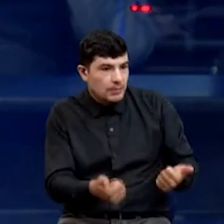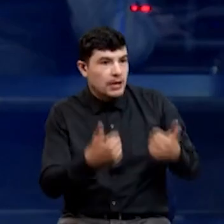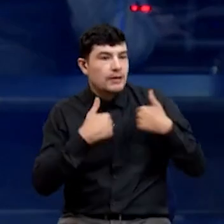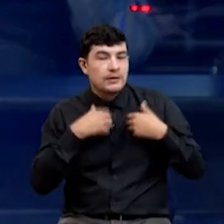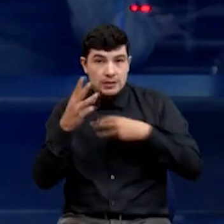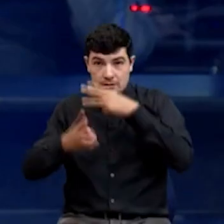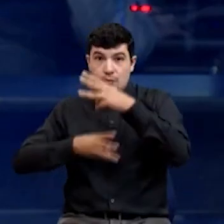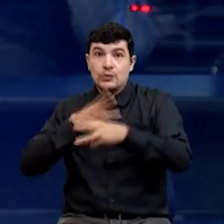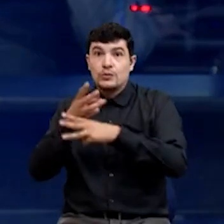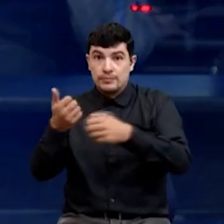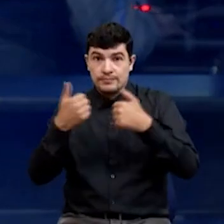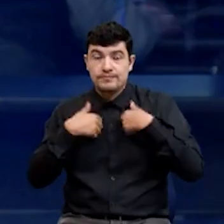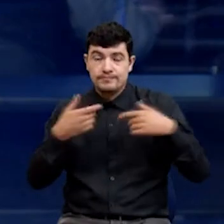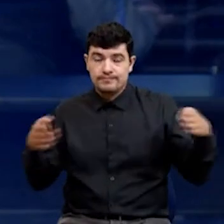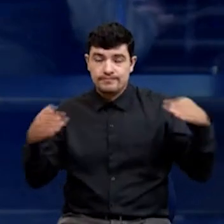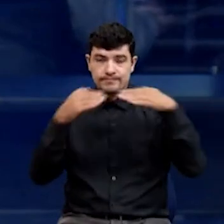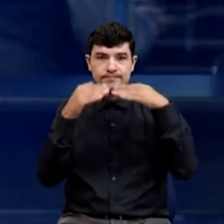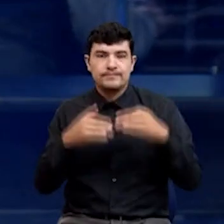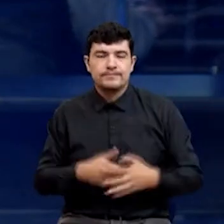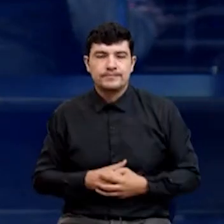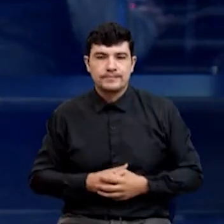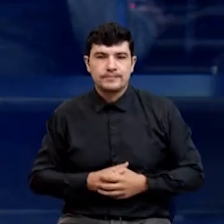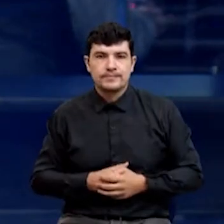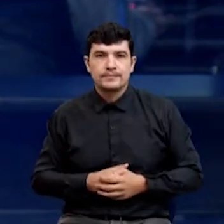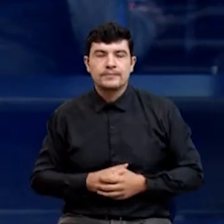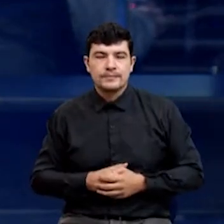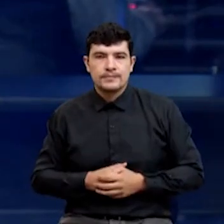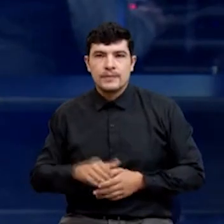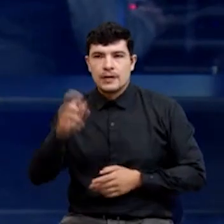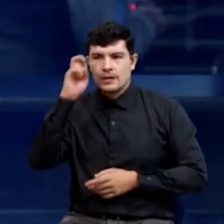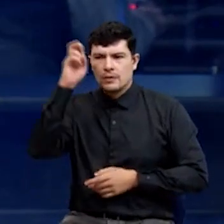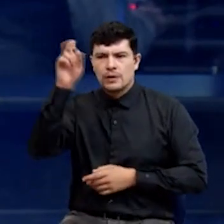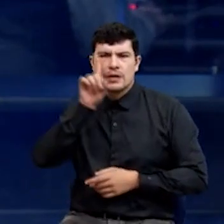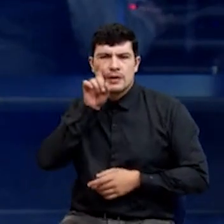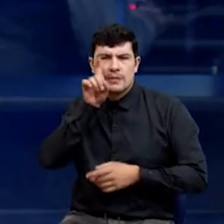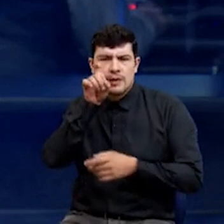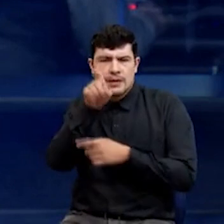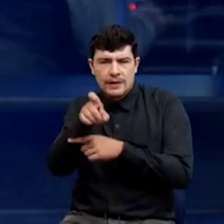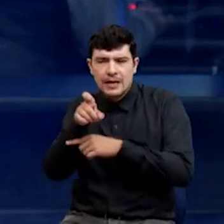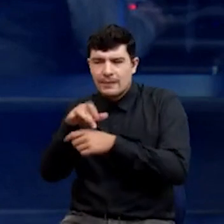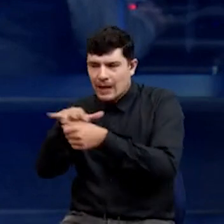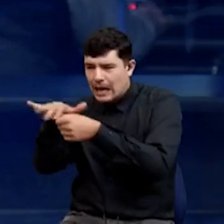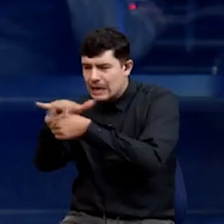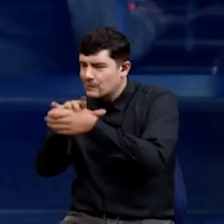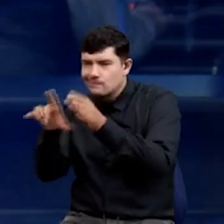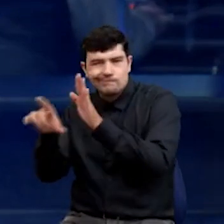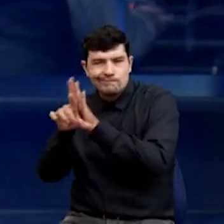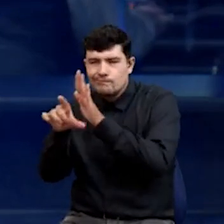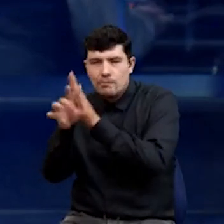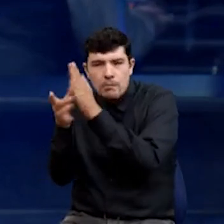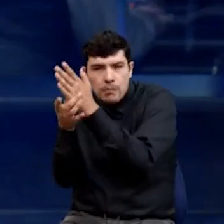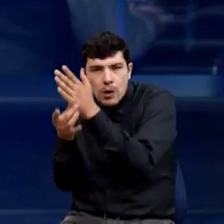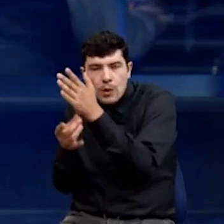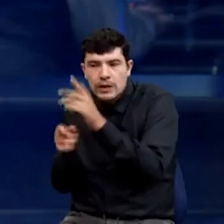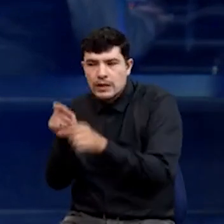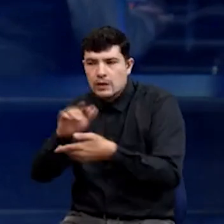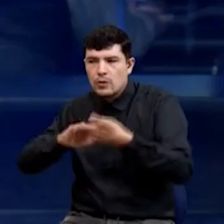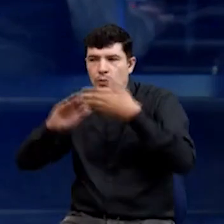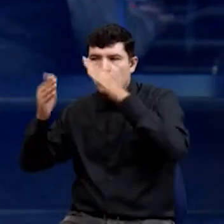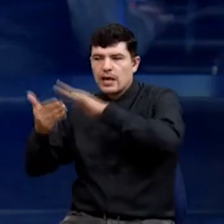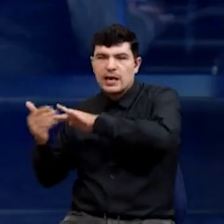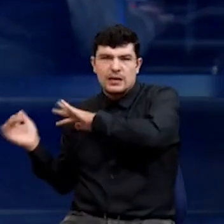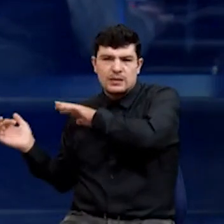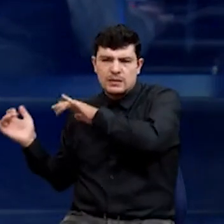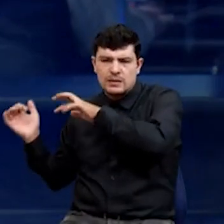y mucha atención que habitantes de asentamientos humanos en el norte de bucaramanga hizo una aledañas en girones o en Santander se desplazan